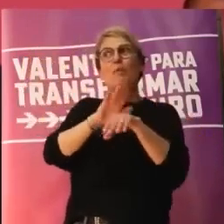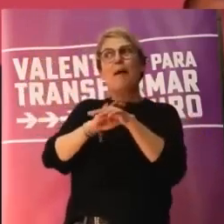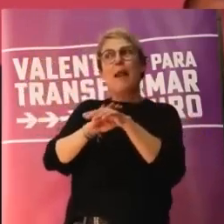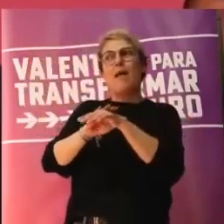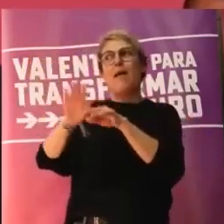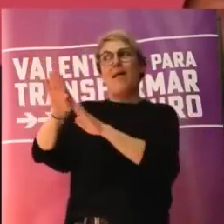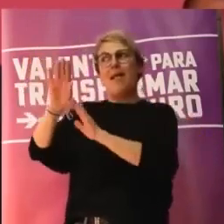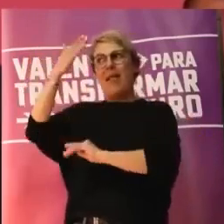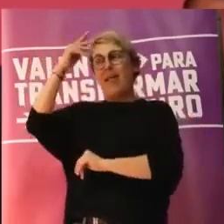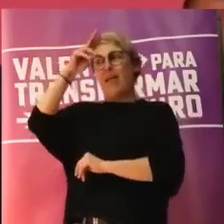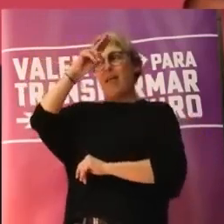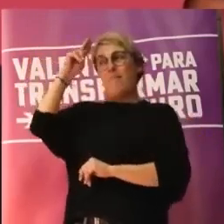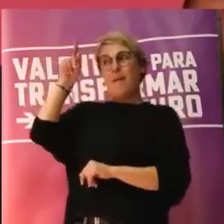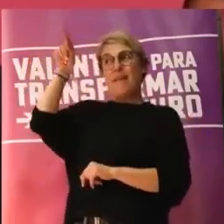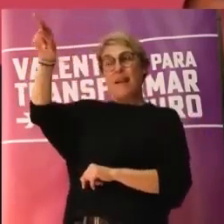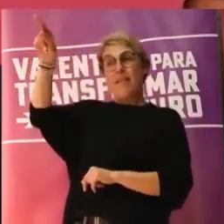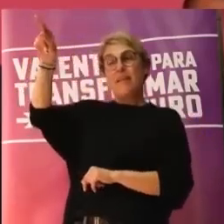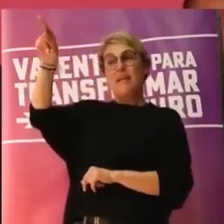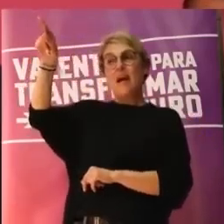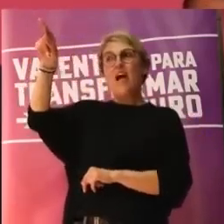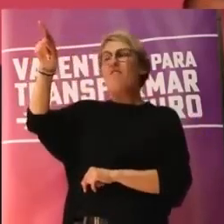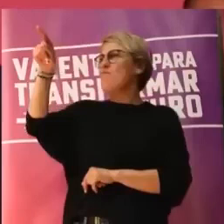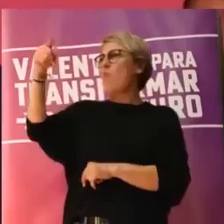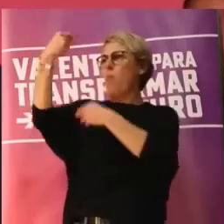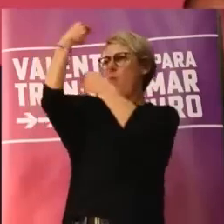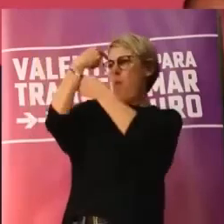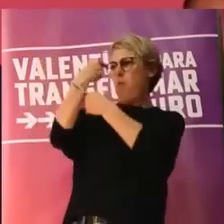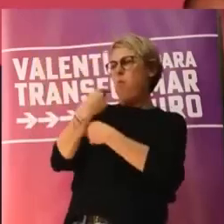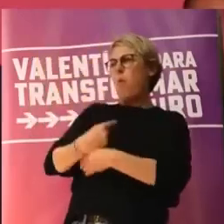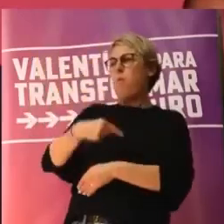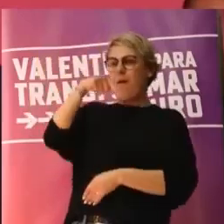decirles: no vais a imponernos al conjunto de los